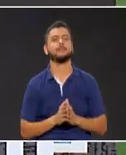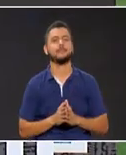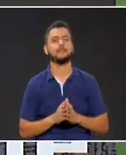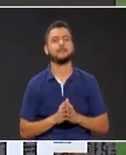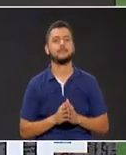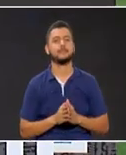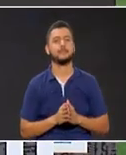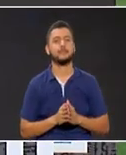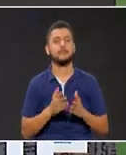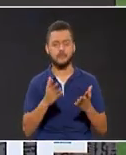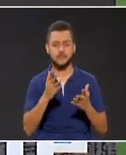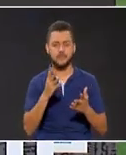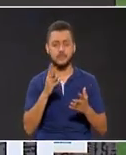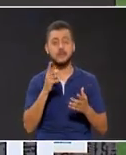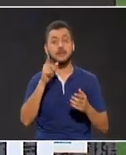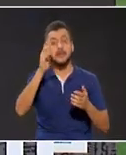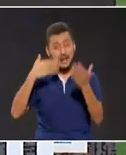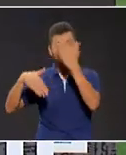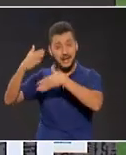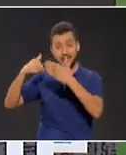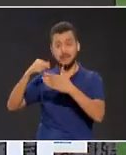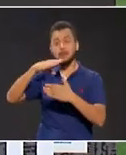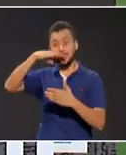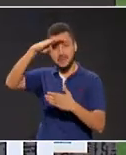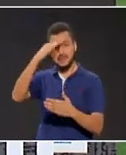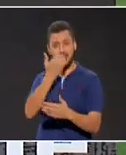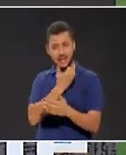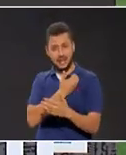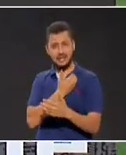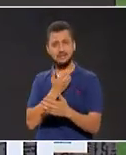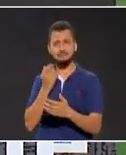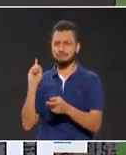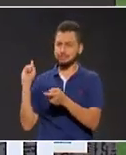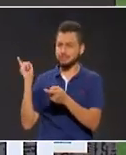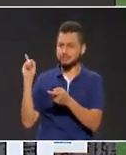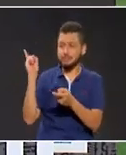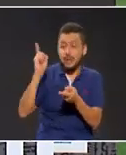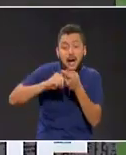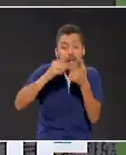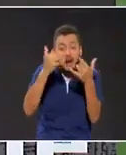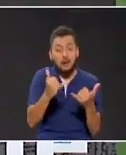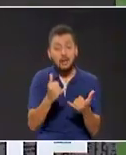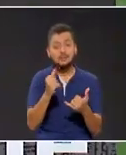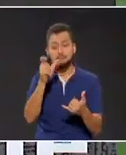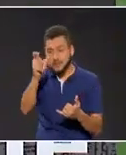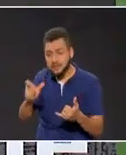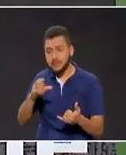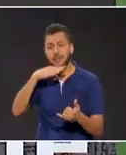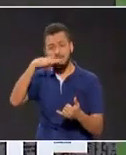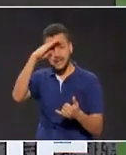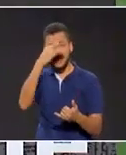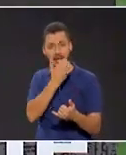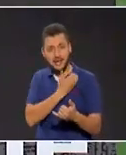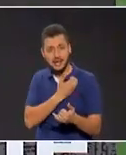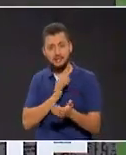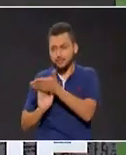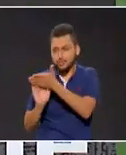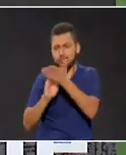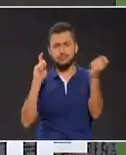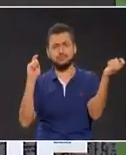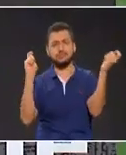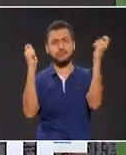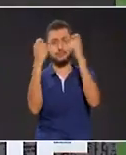esta, anteriores alcaldías han hecho eso y sin embargo el proceso va en aumento, el fenómeno es cada día